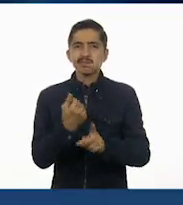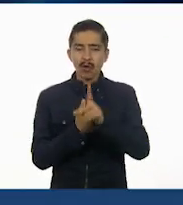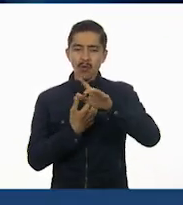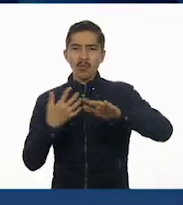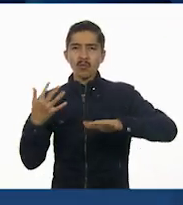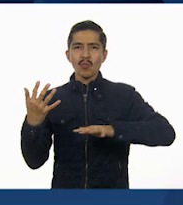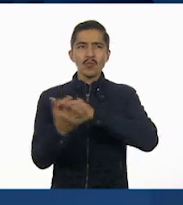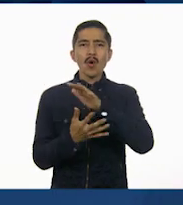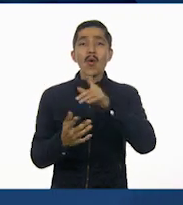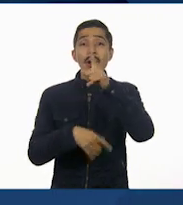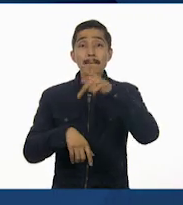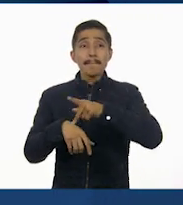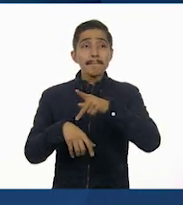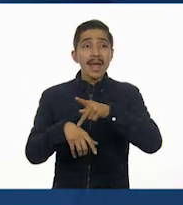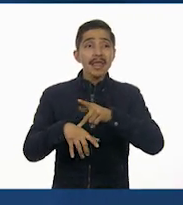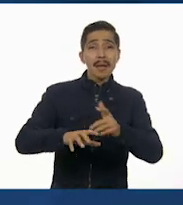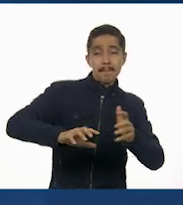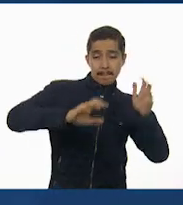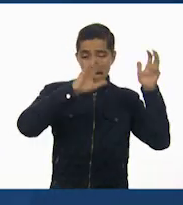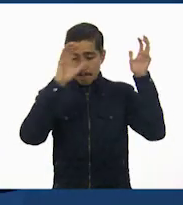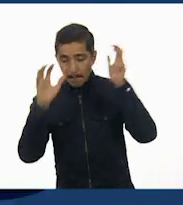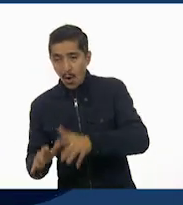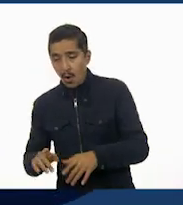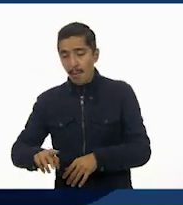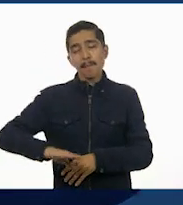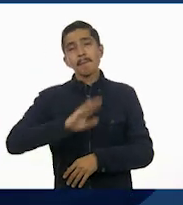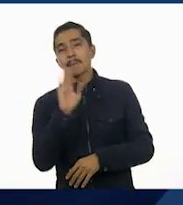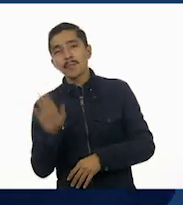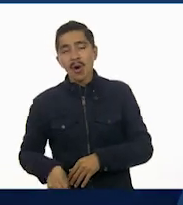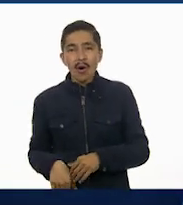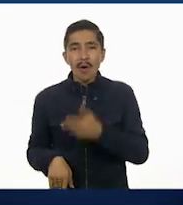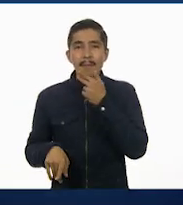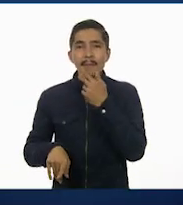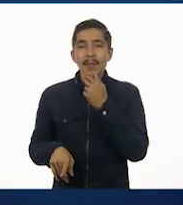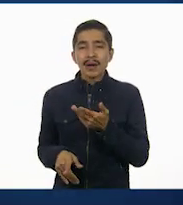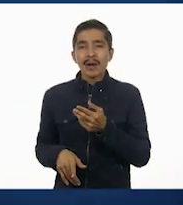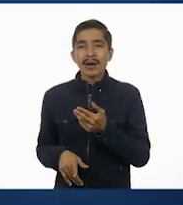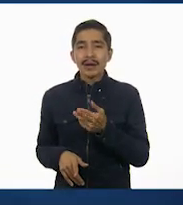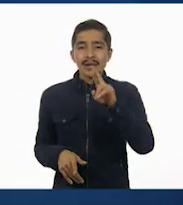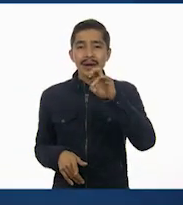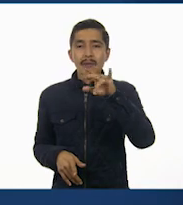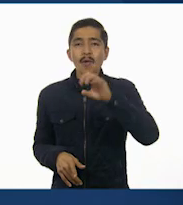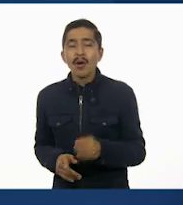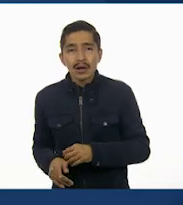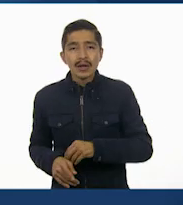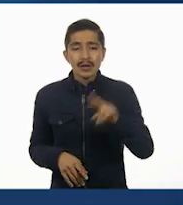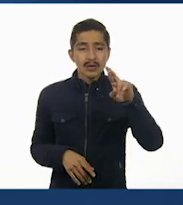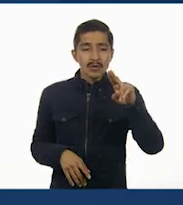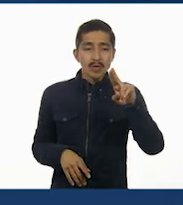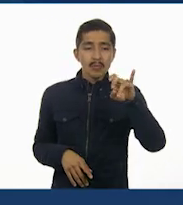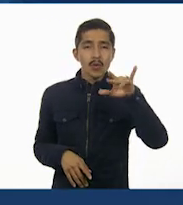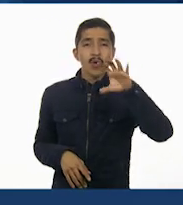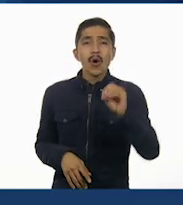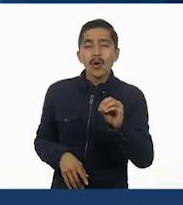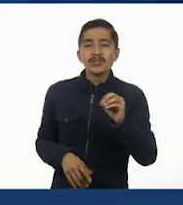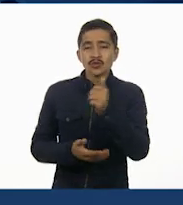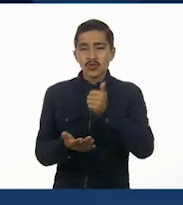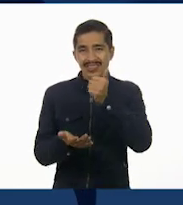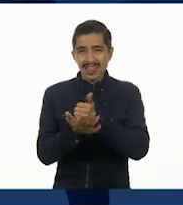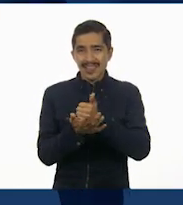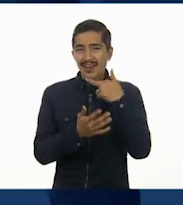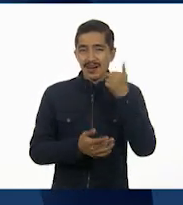a Remo con una piedra. Ay, no, qué triste. Pero de acuerdo con lo que he investigado, Rómulo logró fundar la ciudad de Roma